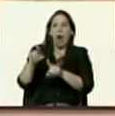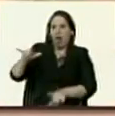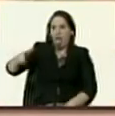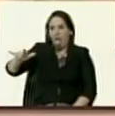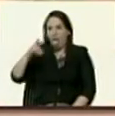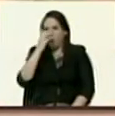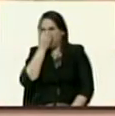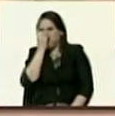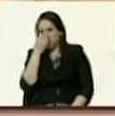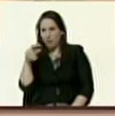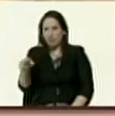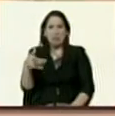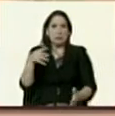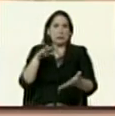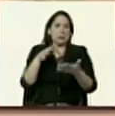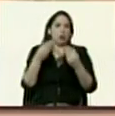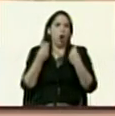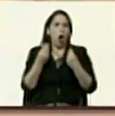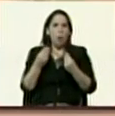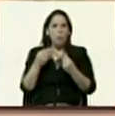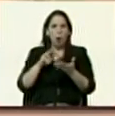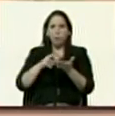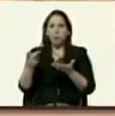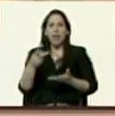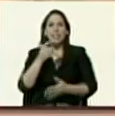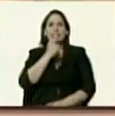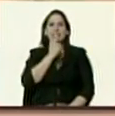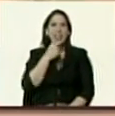¿Qué traducción tendrá al inglés?